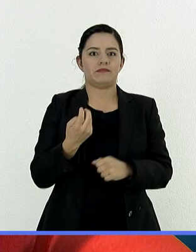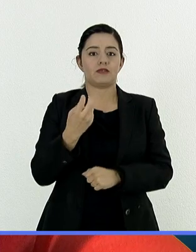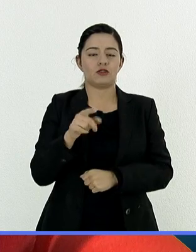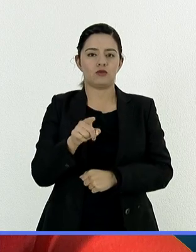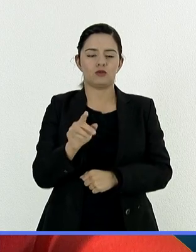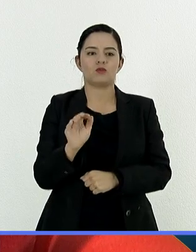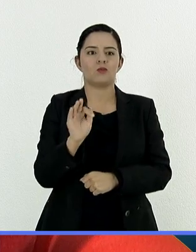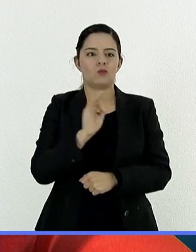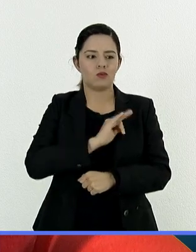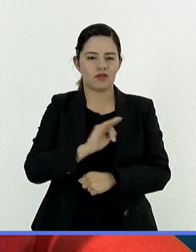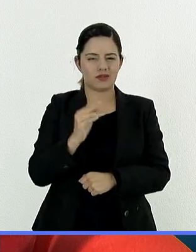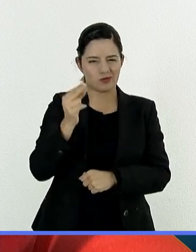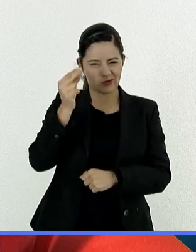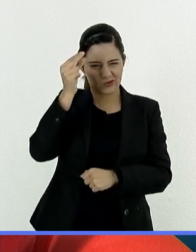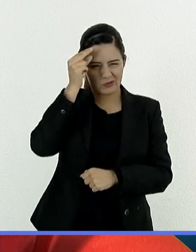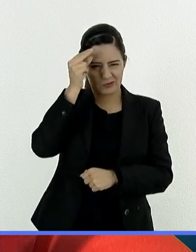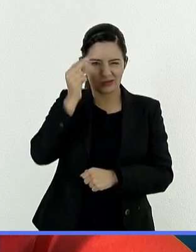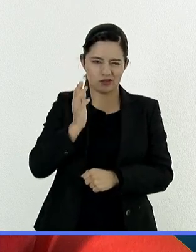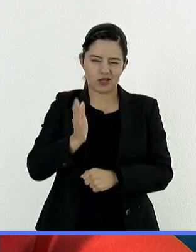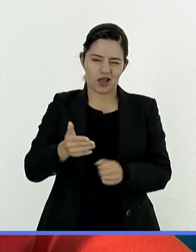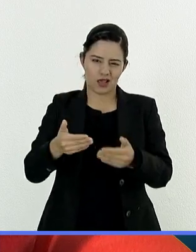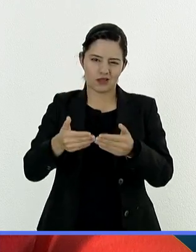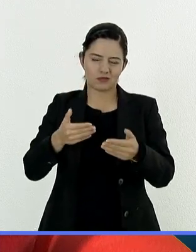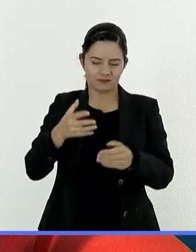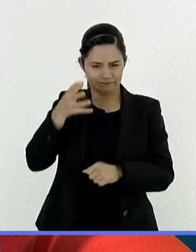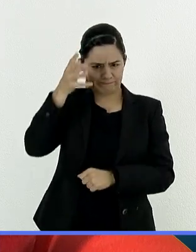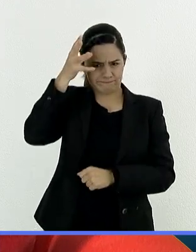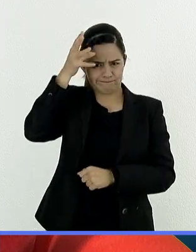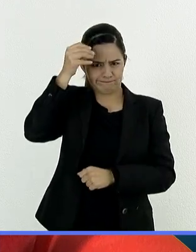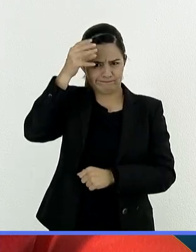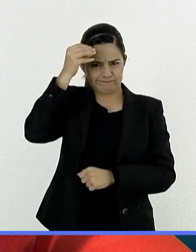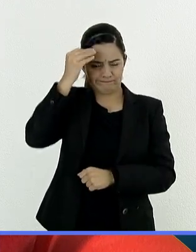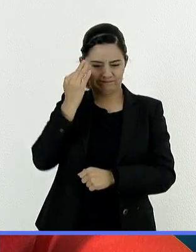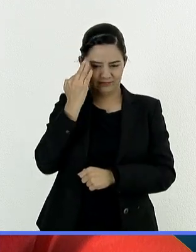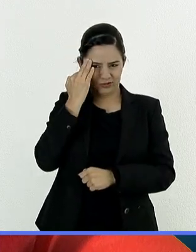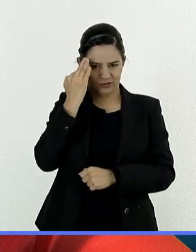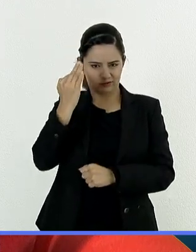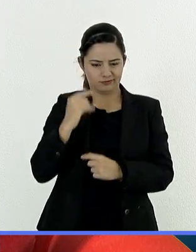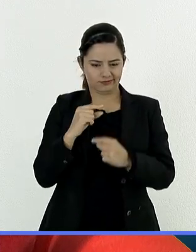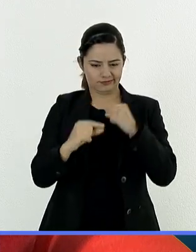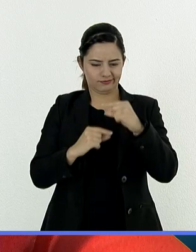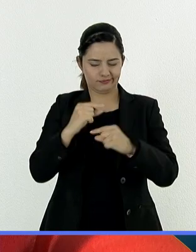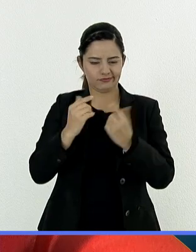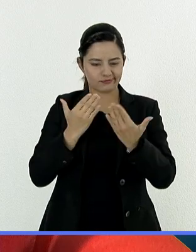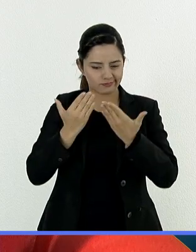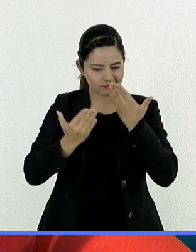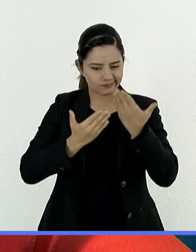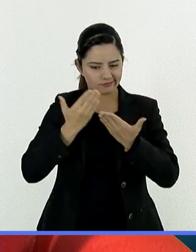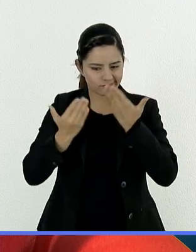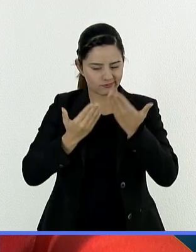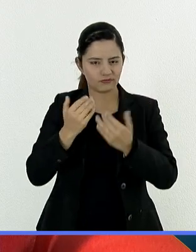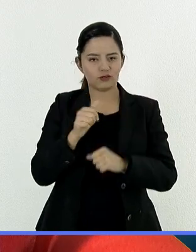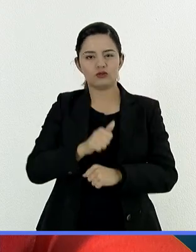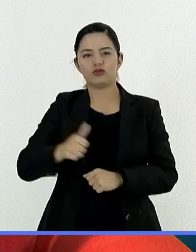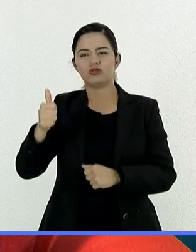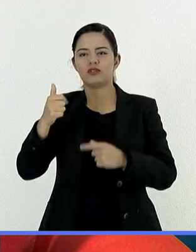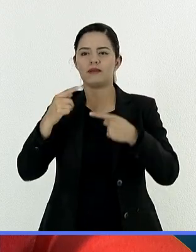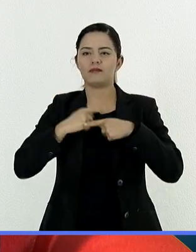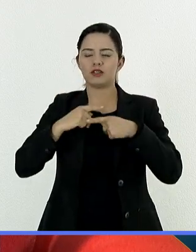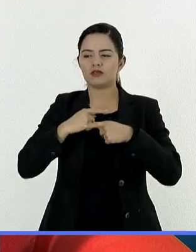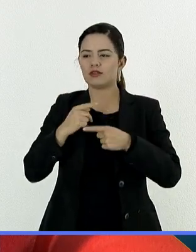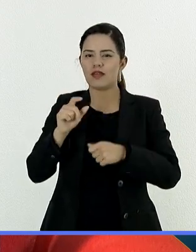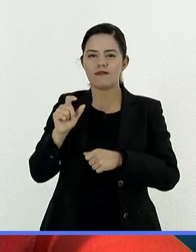y de todo este conocimiento que por supuesto ya ha sido adquiriendo con el paso del tiempo con el estudio con la convivencia con otras